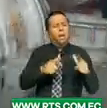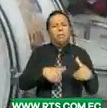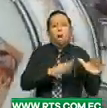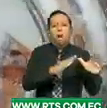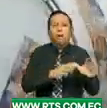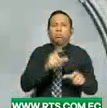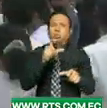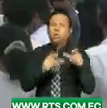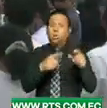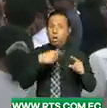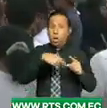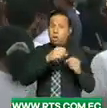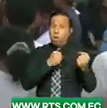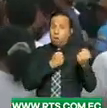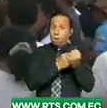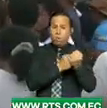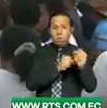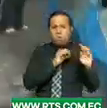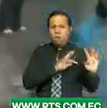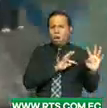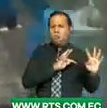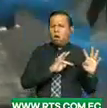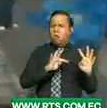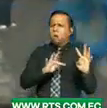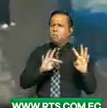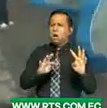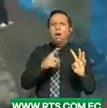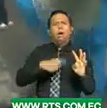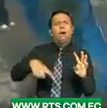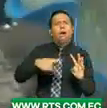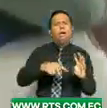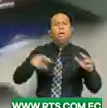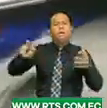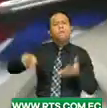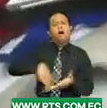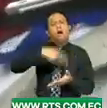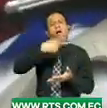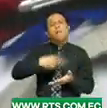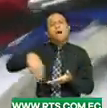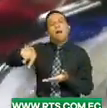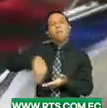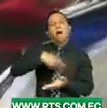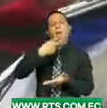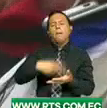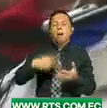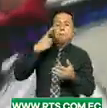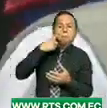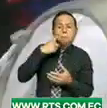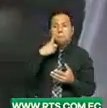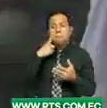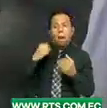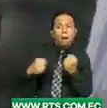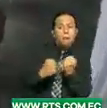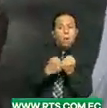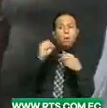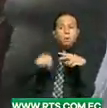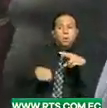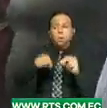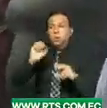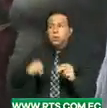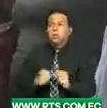se aglomeraron en las afueras del edificio. Con bailes y exclamaciones esperaban un resultado favorable.